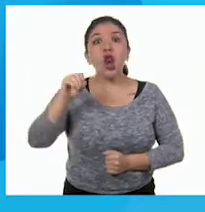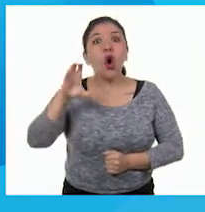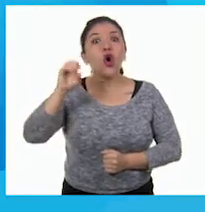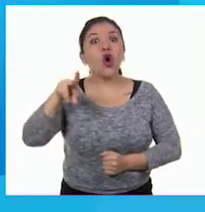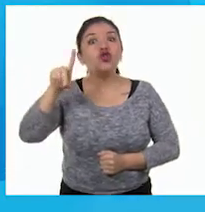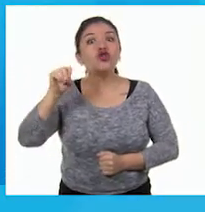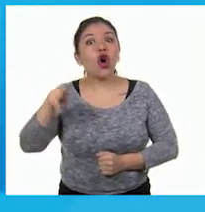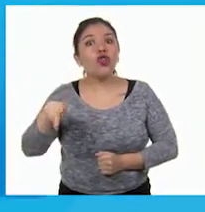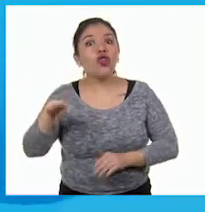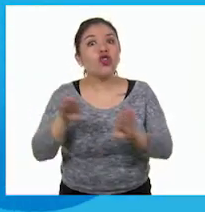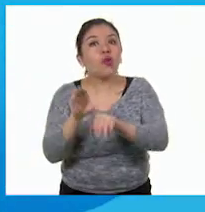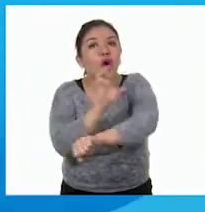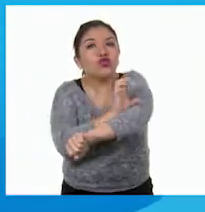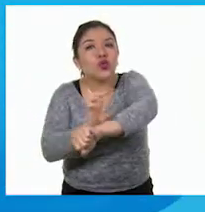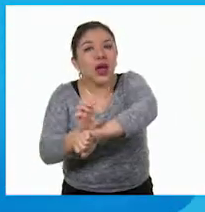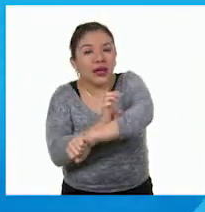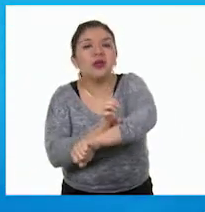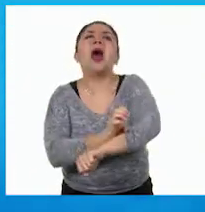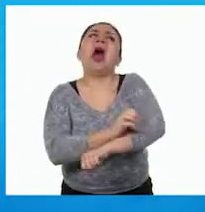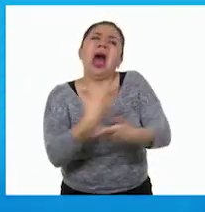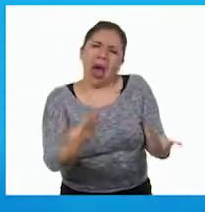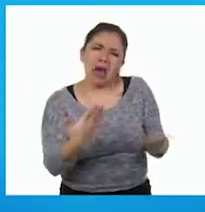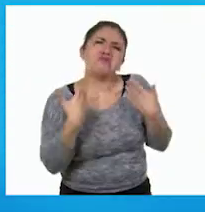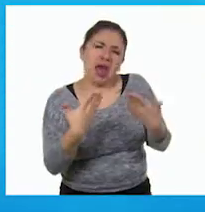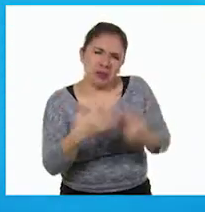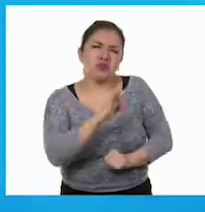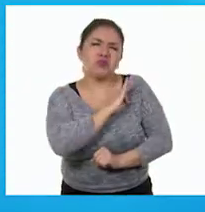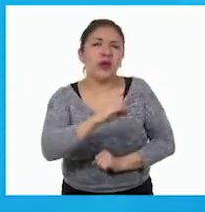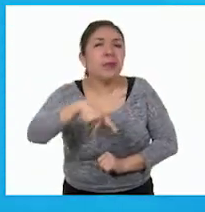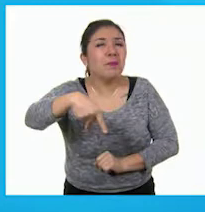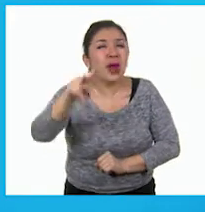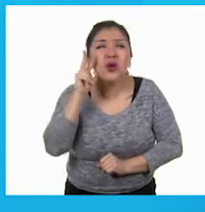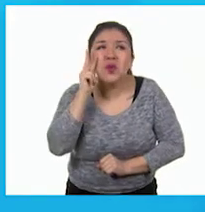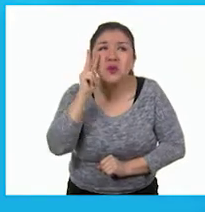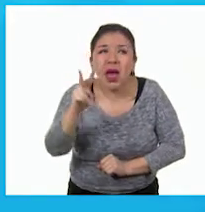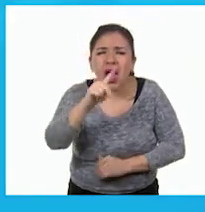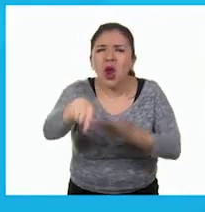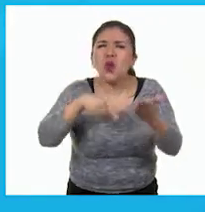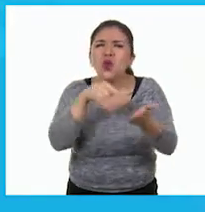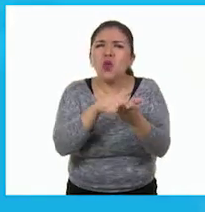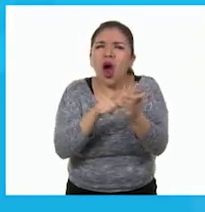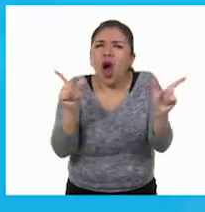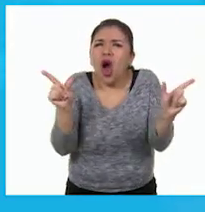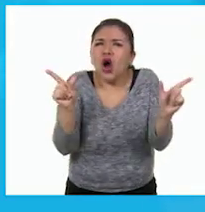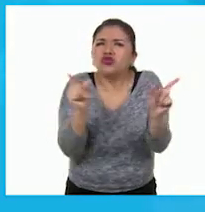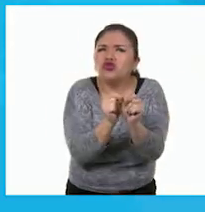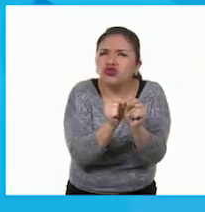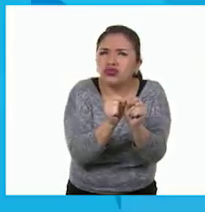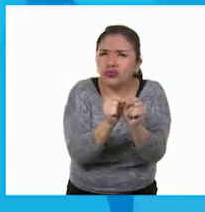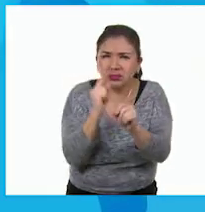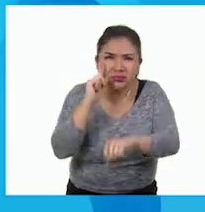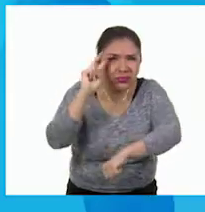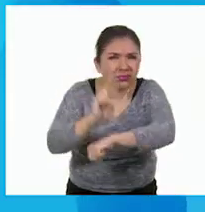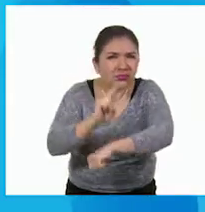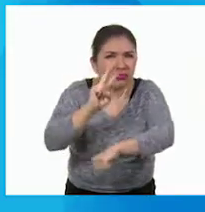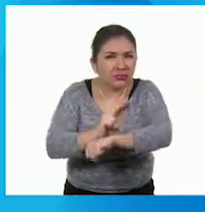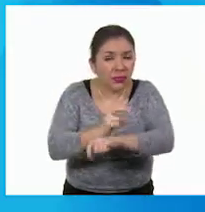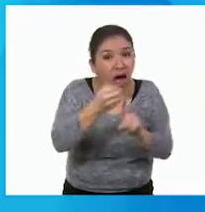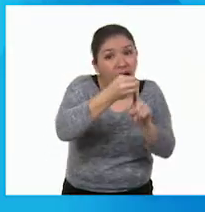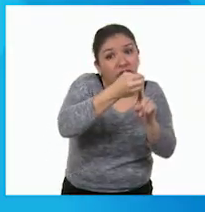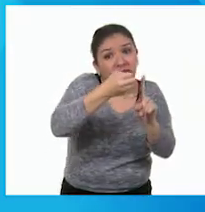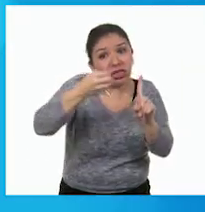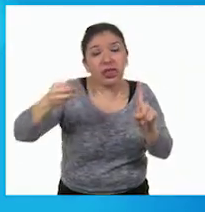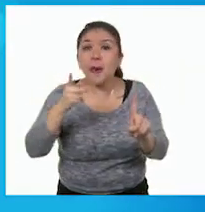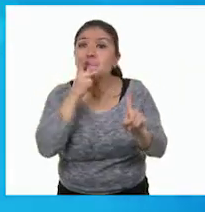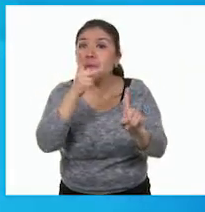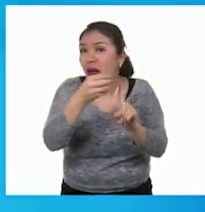¿Melocotón? Melocotón podría ser. Nada más que fíjate en el espacio, Mariana. Fíjate en el espacio, que no es un espacio